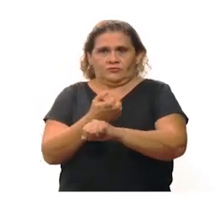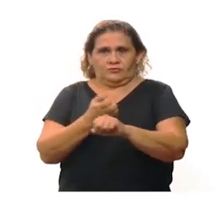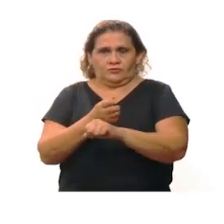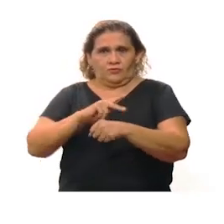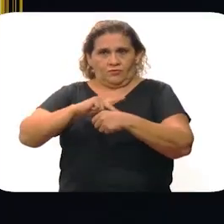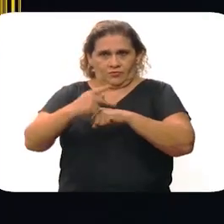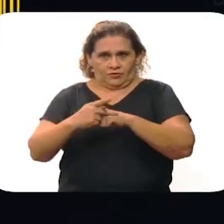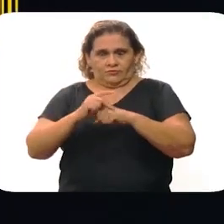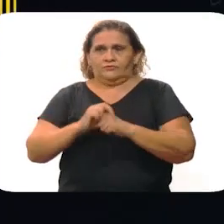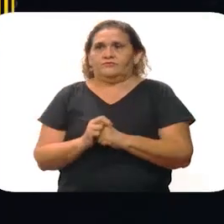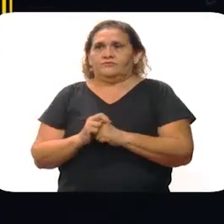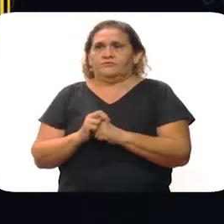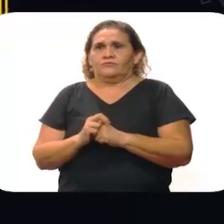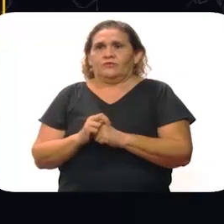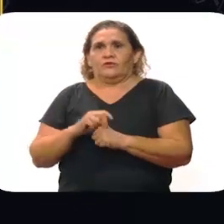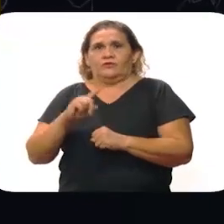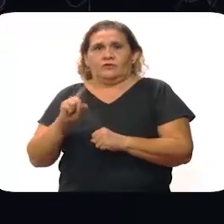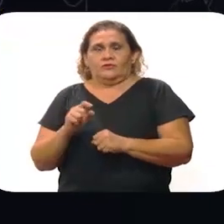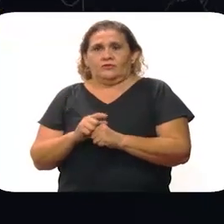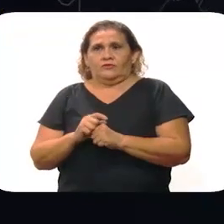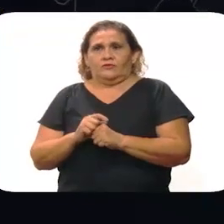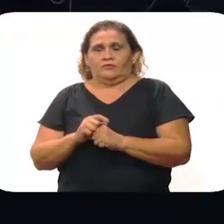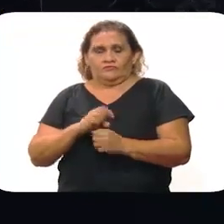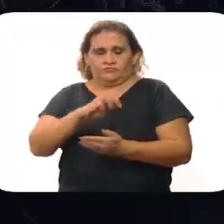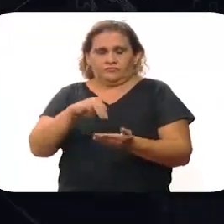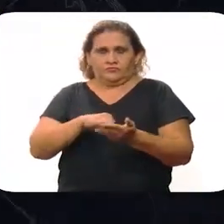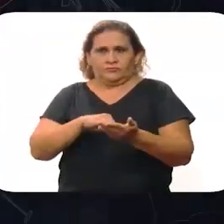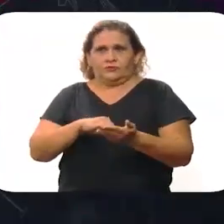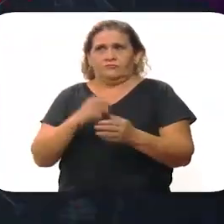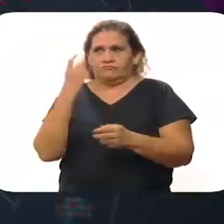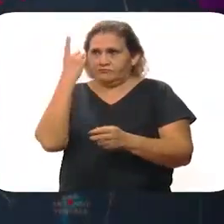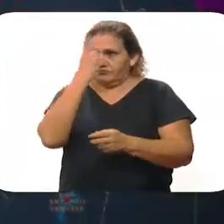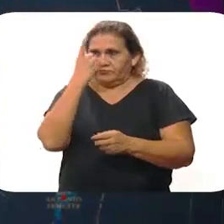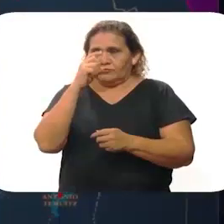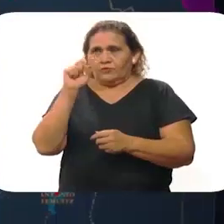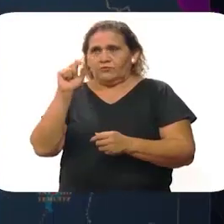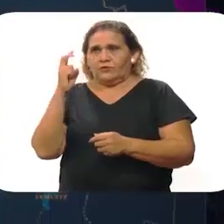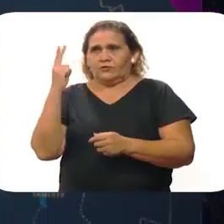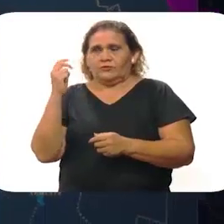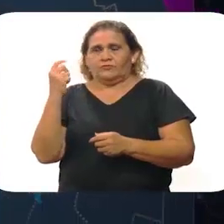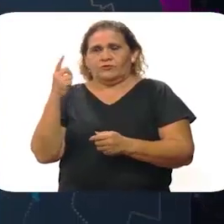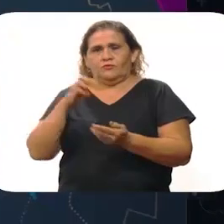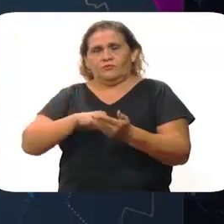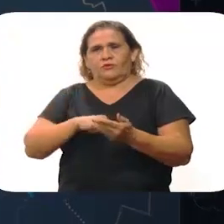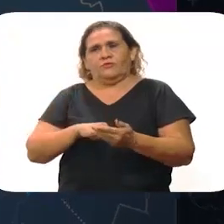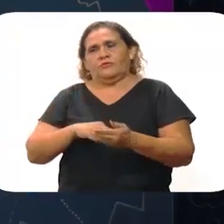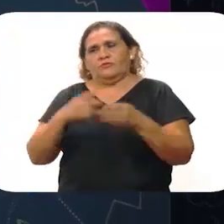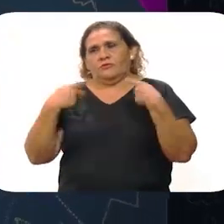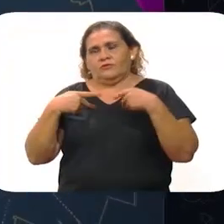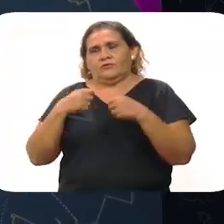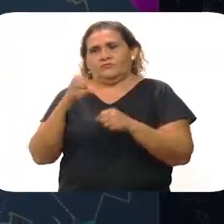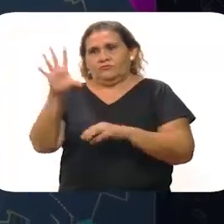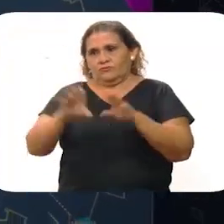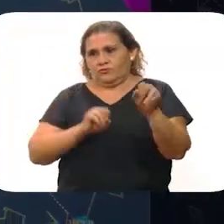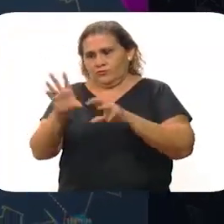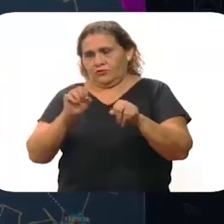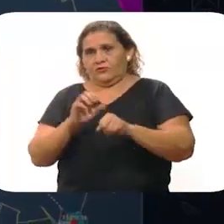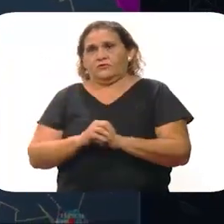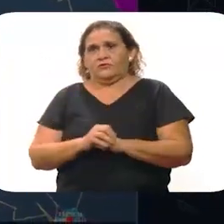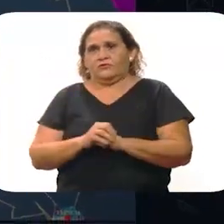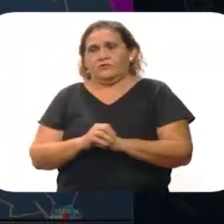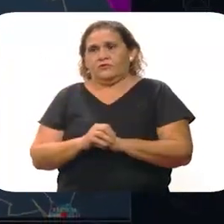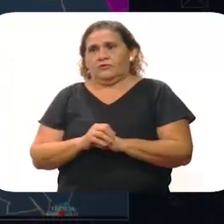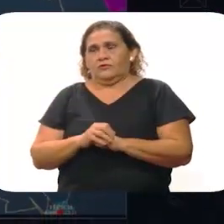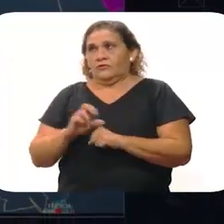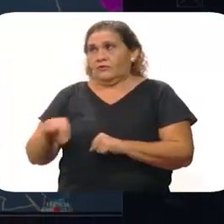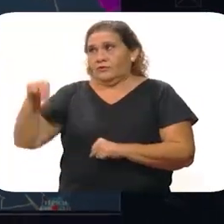otro estado. Específicamente, en Mérida se han diagnosticado 21.042 personas contagiadas de coronavirus, que